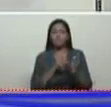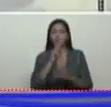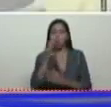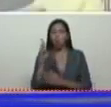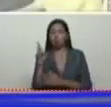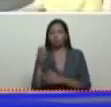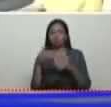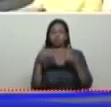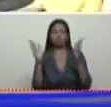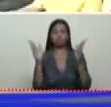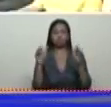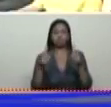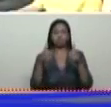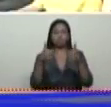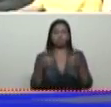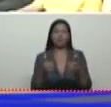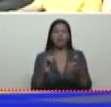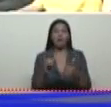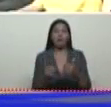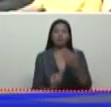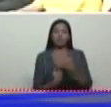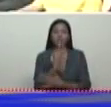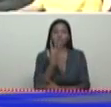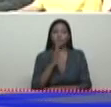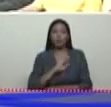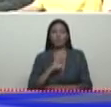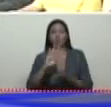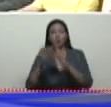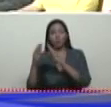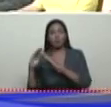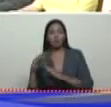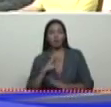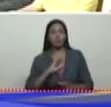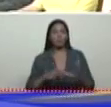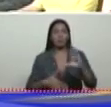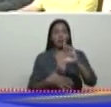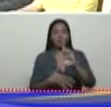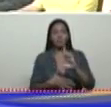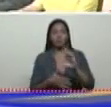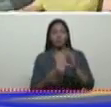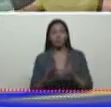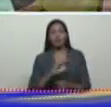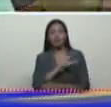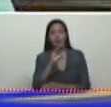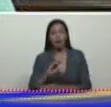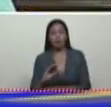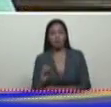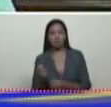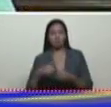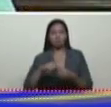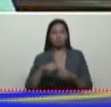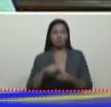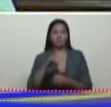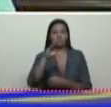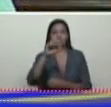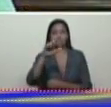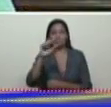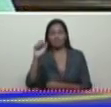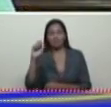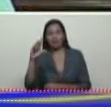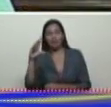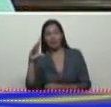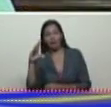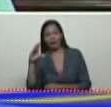2011, con motivo de la fundación de la Comunidad de Estados Latinoamericanos y Caribeños. El CELAC,